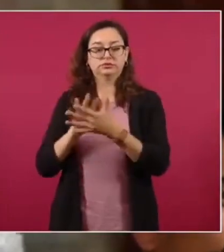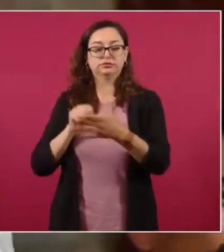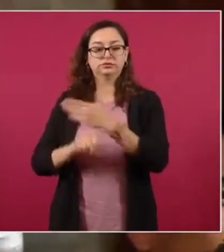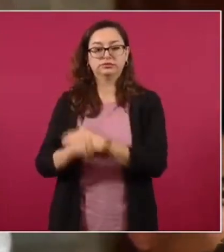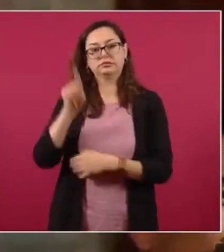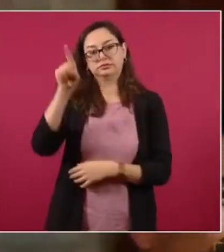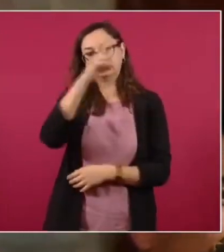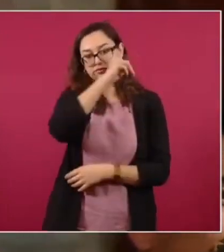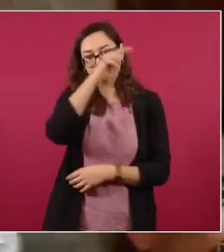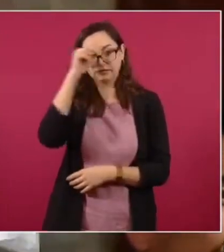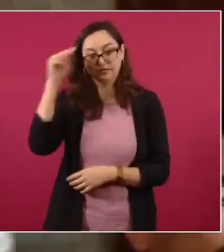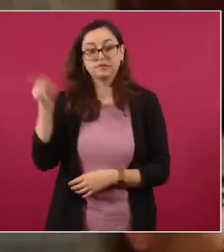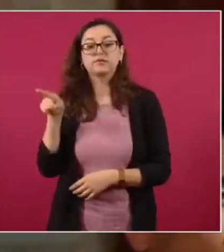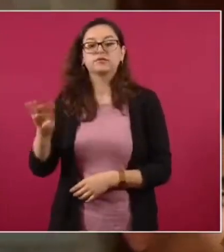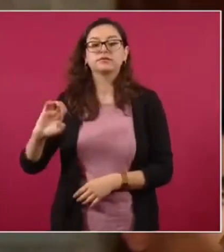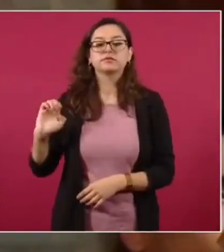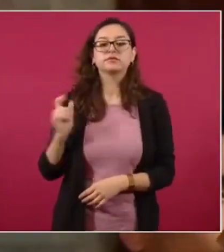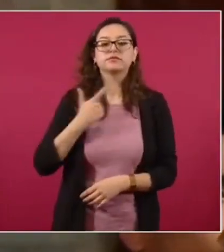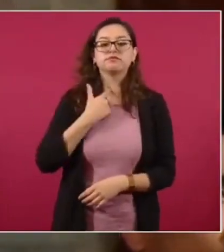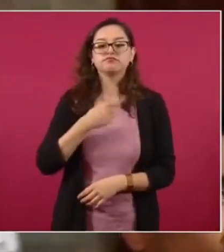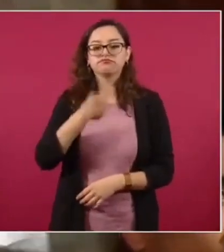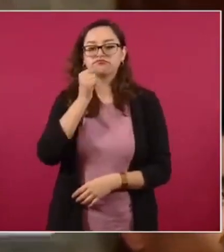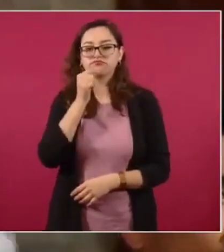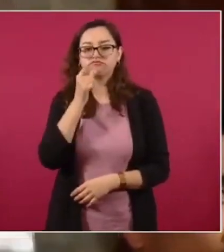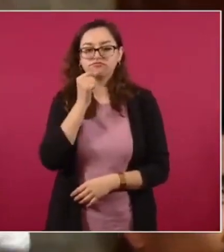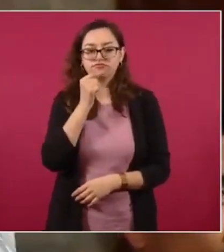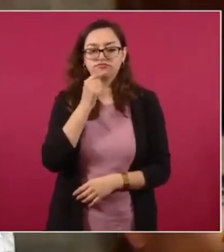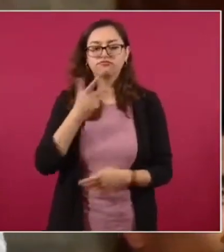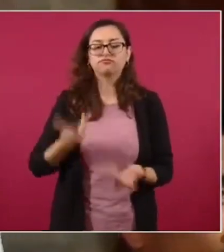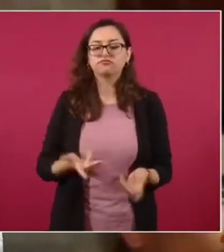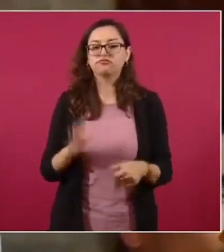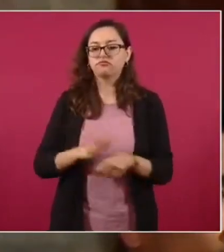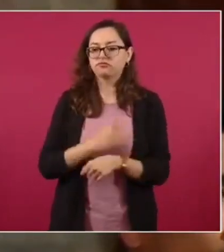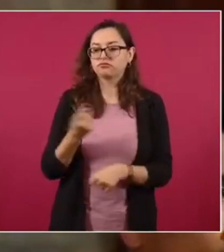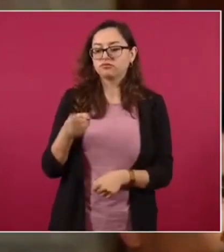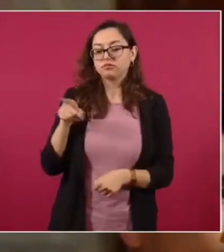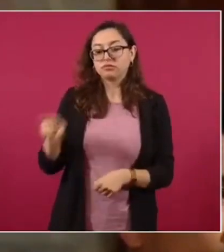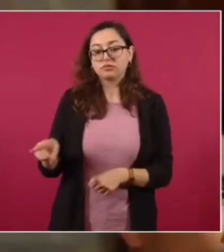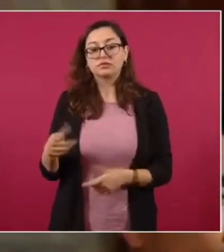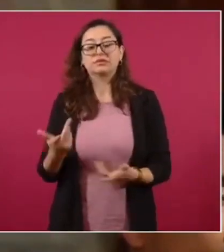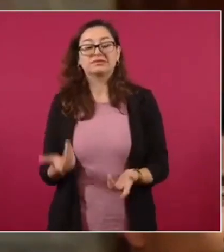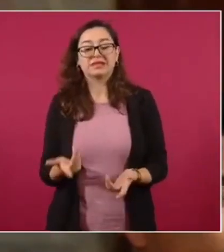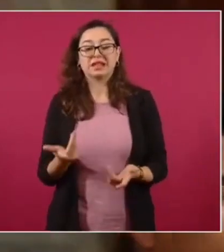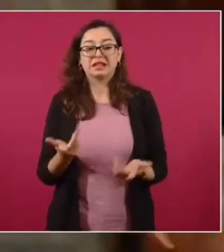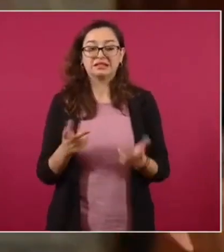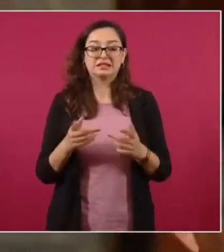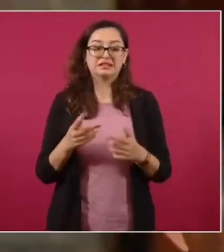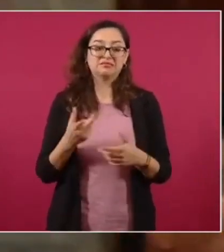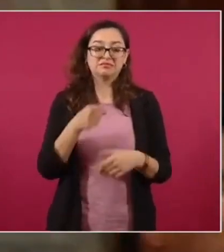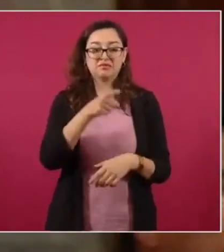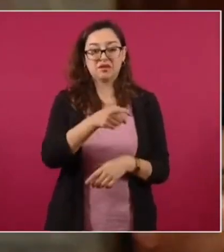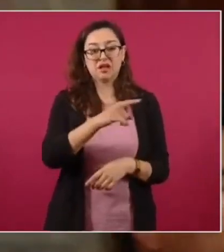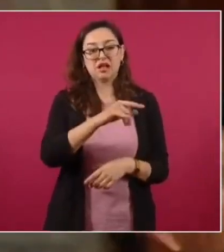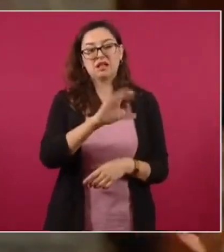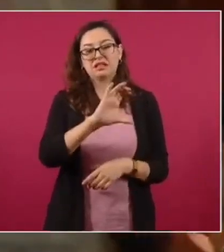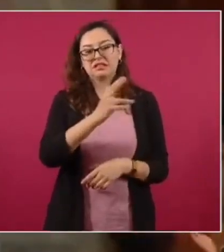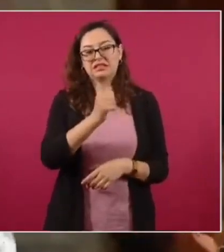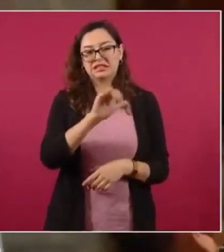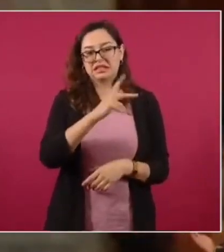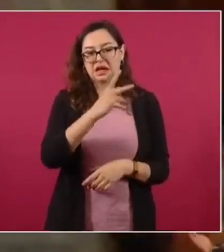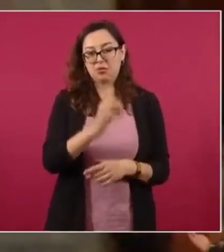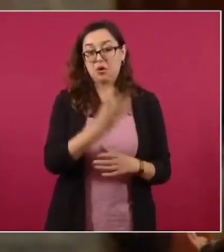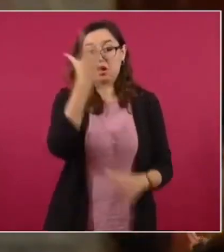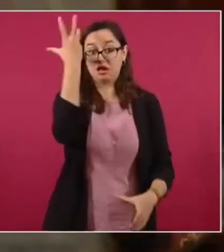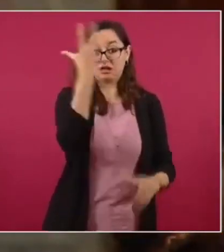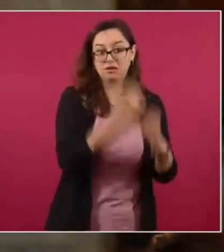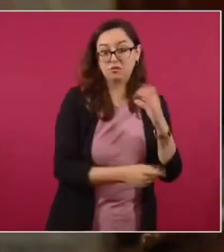Nayarit. Este ex policía federal fue acusado de evasión de reo y de no activar un código rojo cuando fue la fuga de Joaquín El Chapo Guzmán el 11